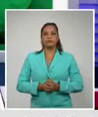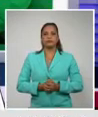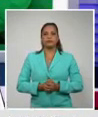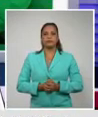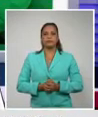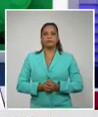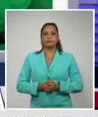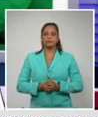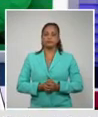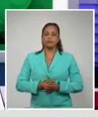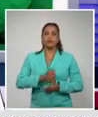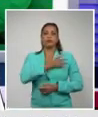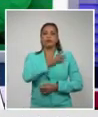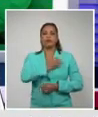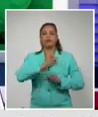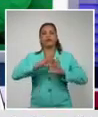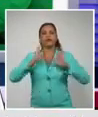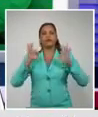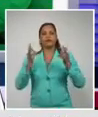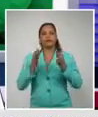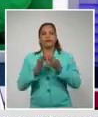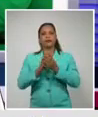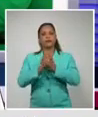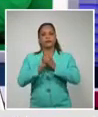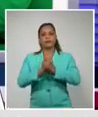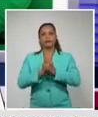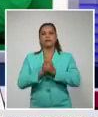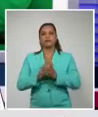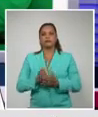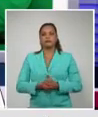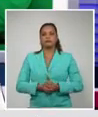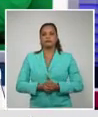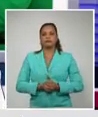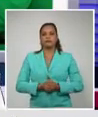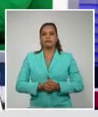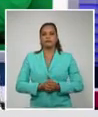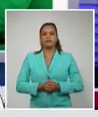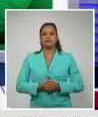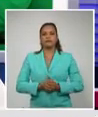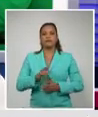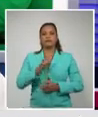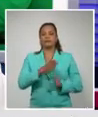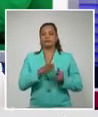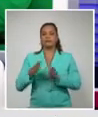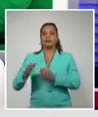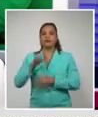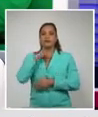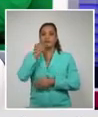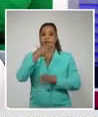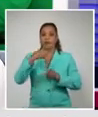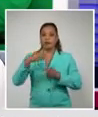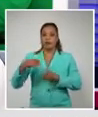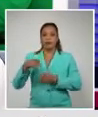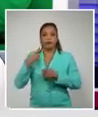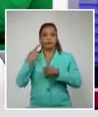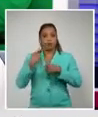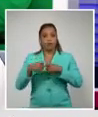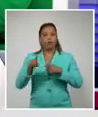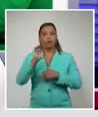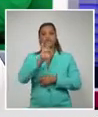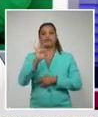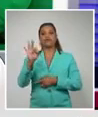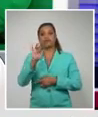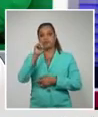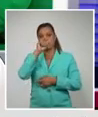Nuestras condolencias a familiares y amistades. Fallece un paciente de 88 años de edad